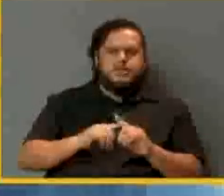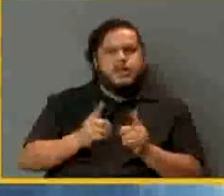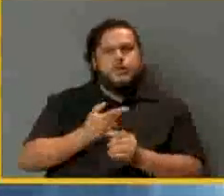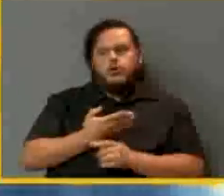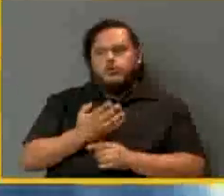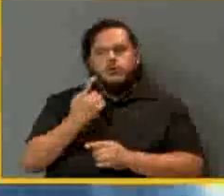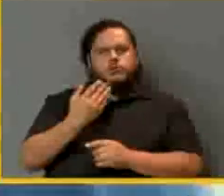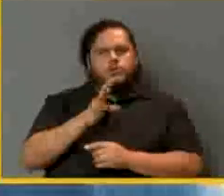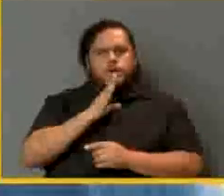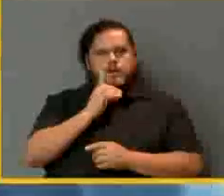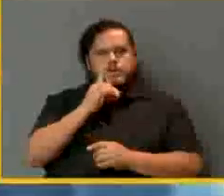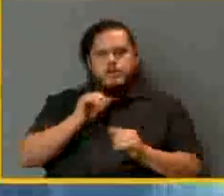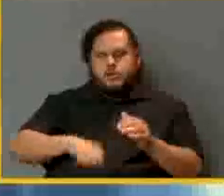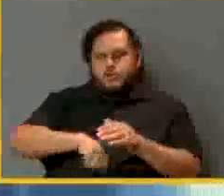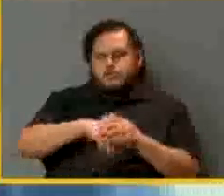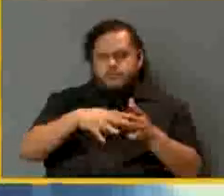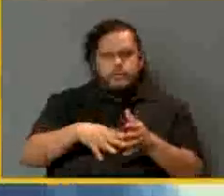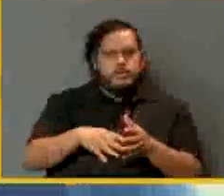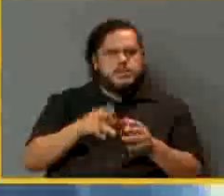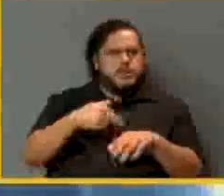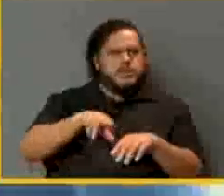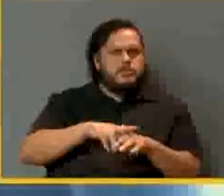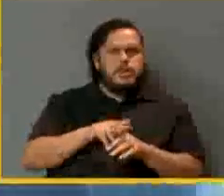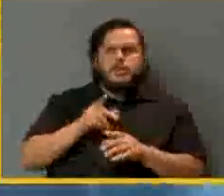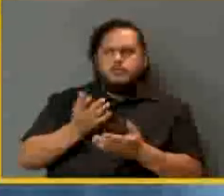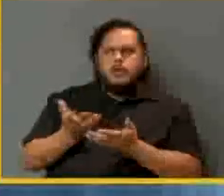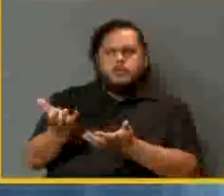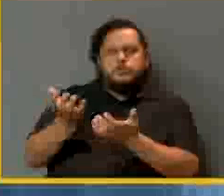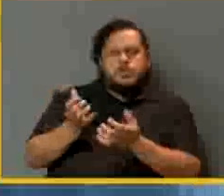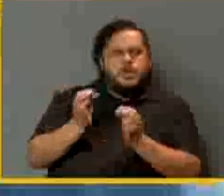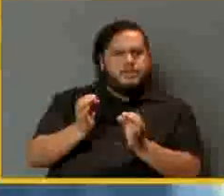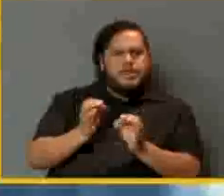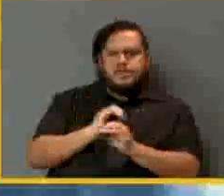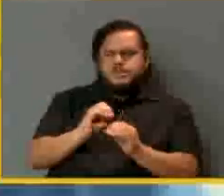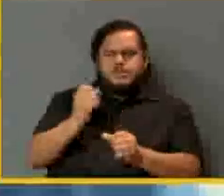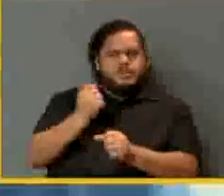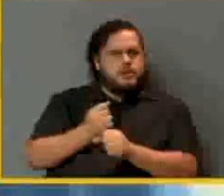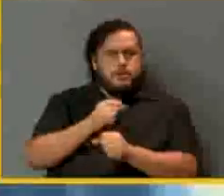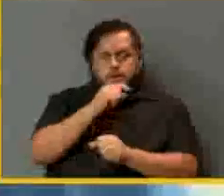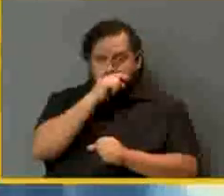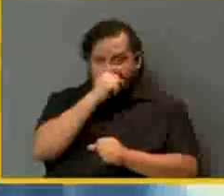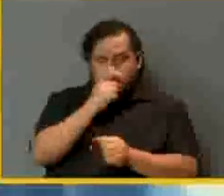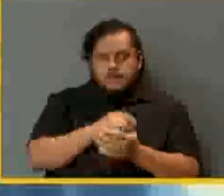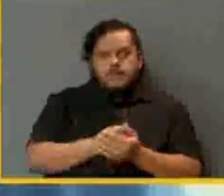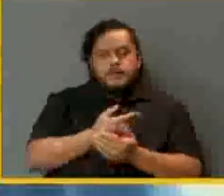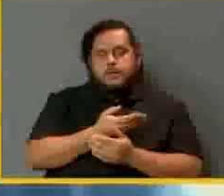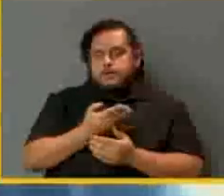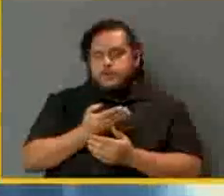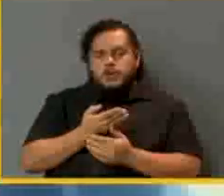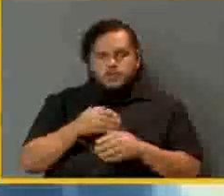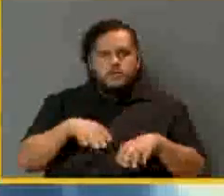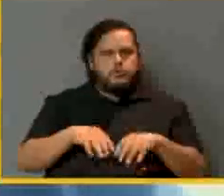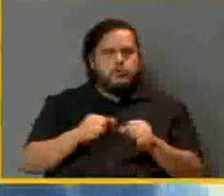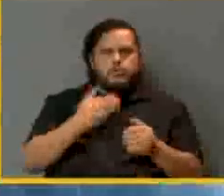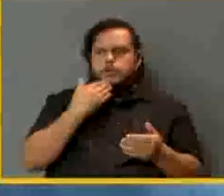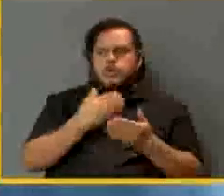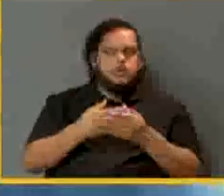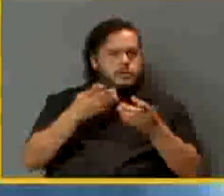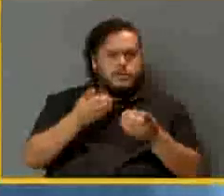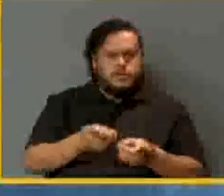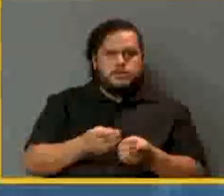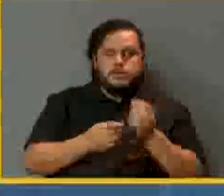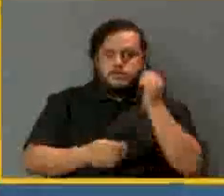futbolista es natural, es cuando recepciona bien, ¿verdad? Sin previo trabajo, cuando toma una buena